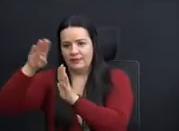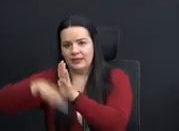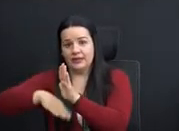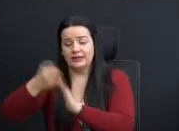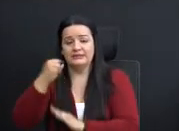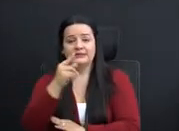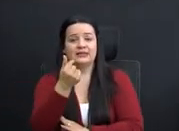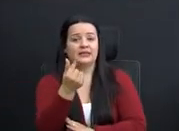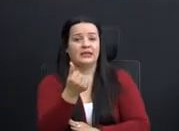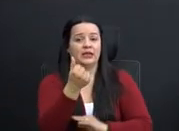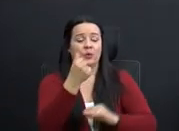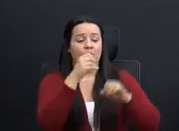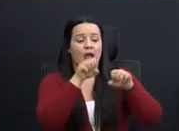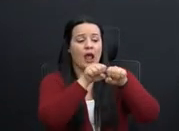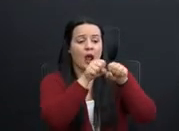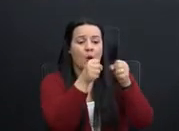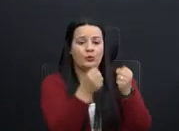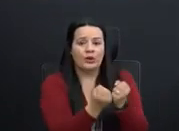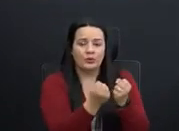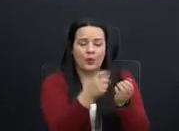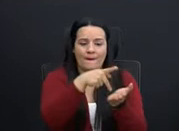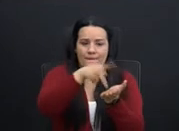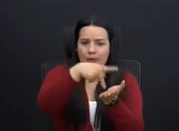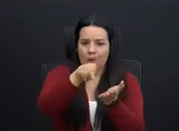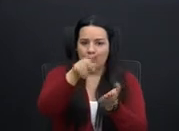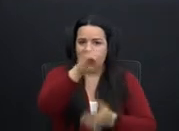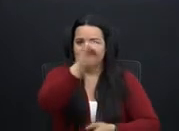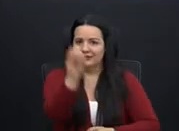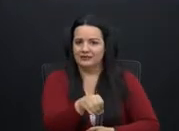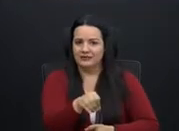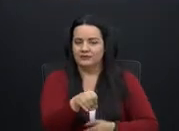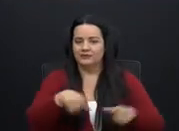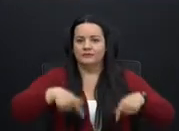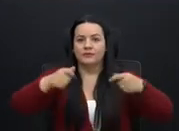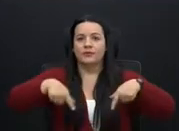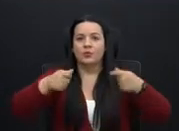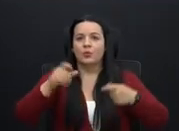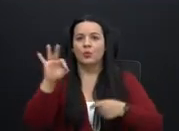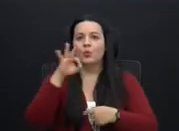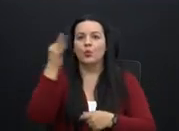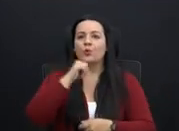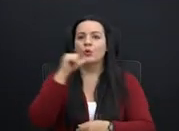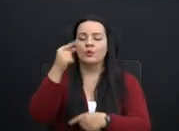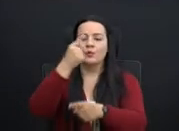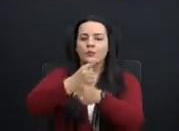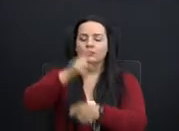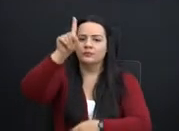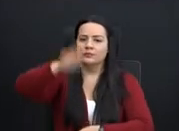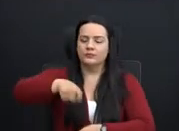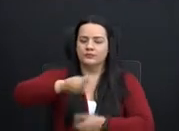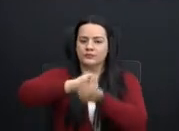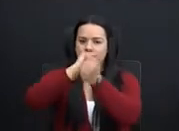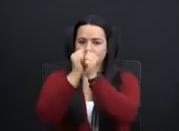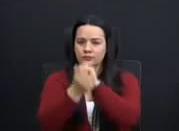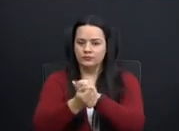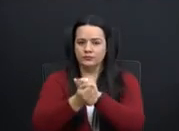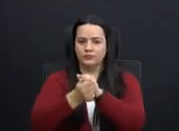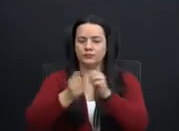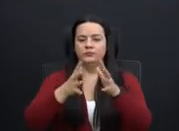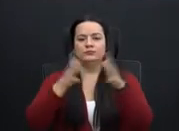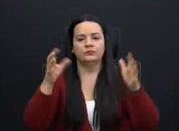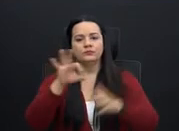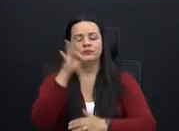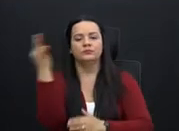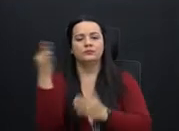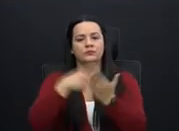en pagos de intereses se gasta de manera incorrecta. Tenemos que cambiar en gran medida el plan